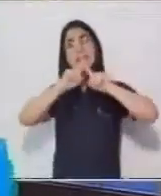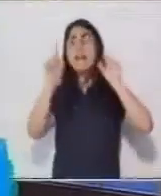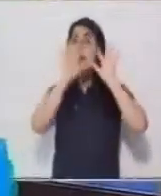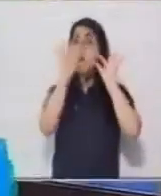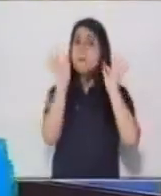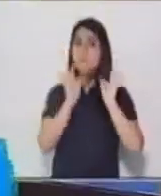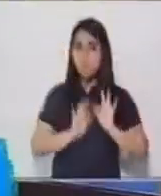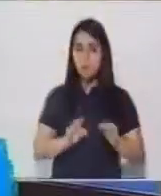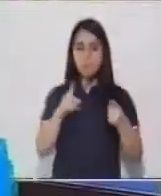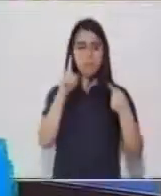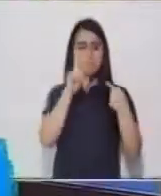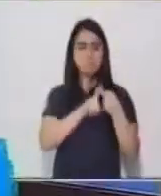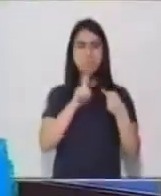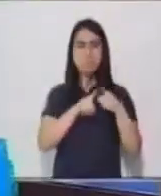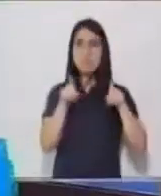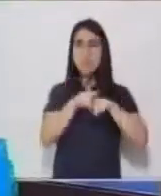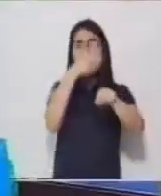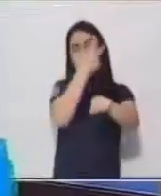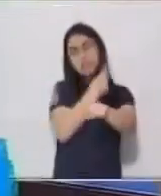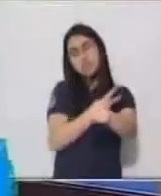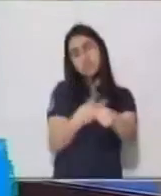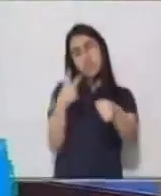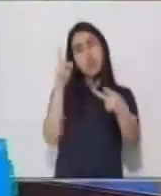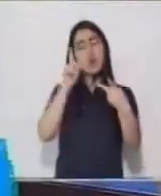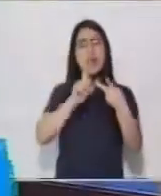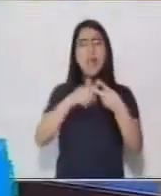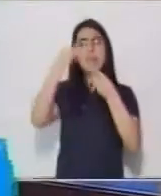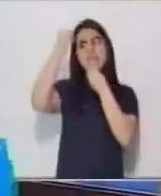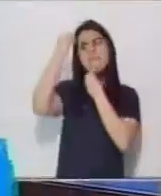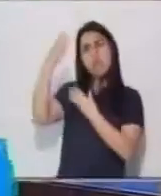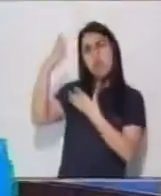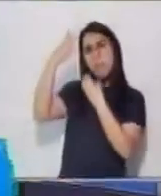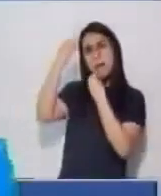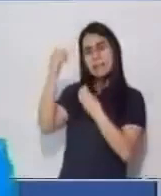informativo y vamos a repasar el concepto de texto. Y dice, todos los